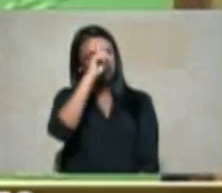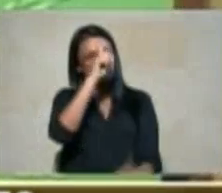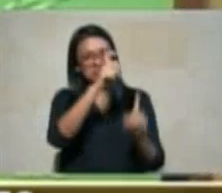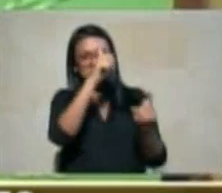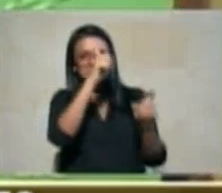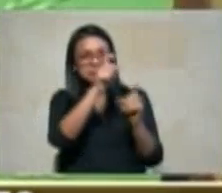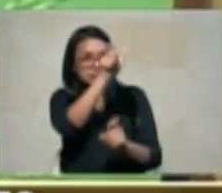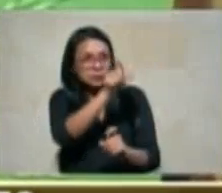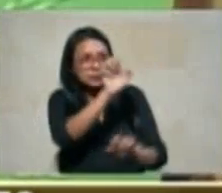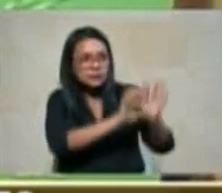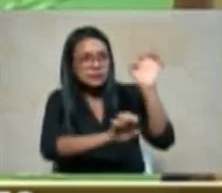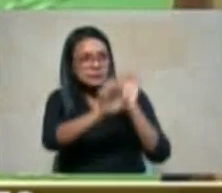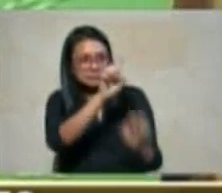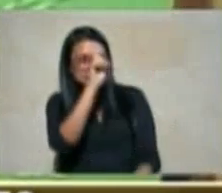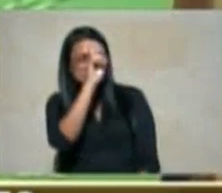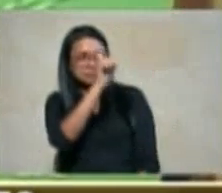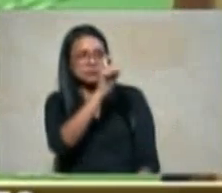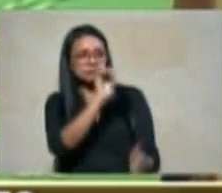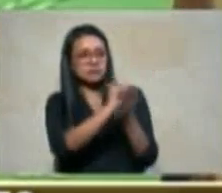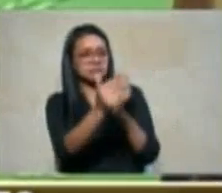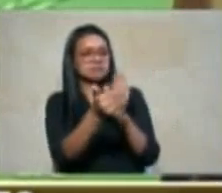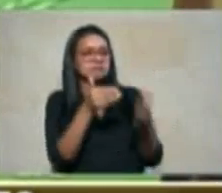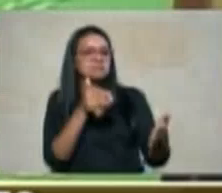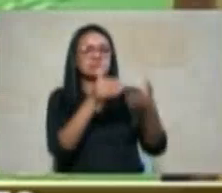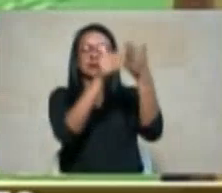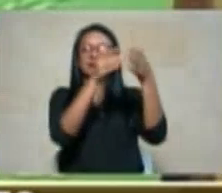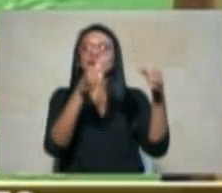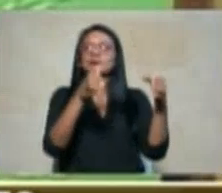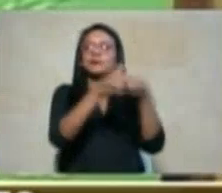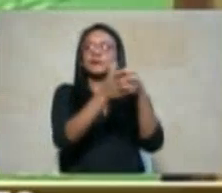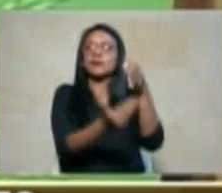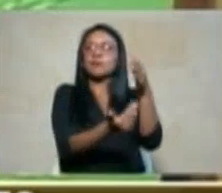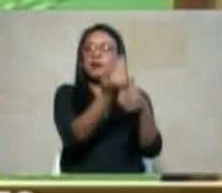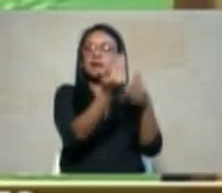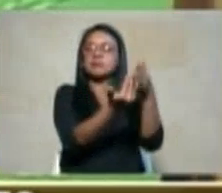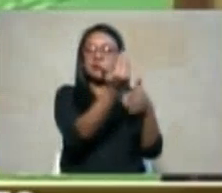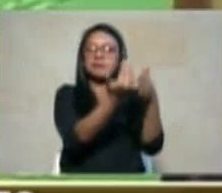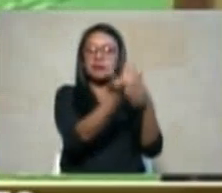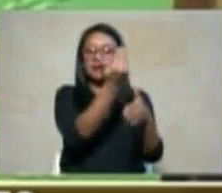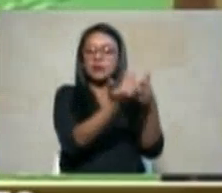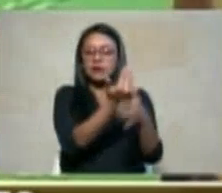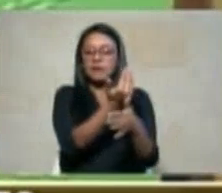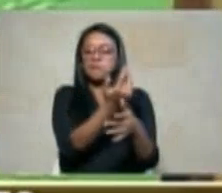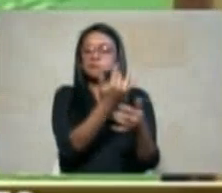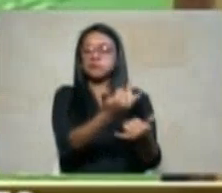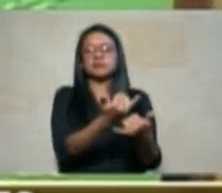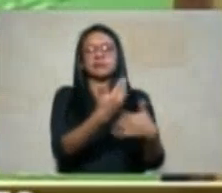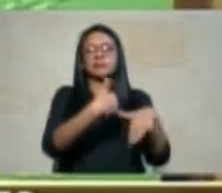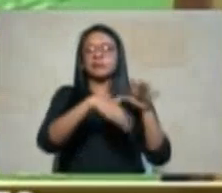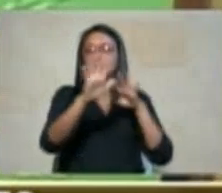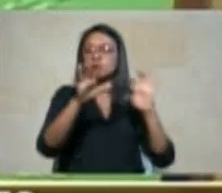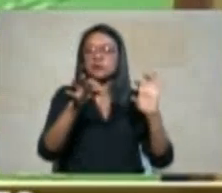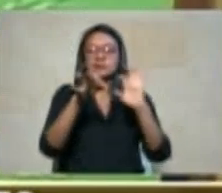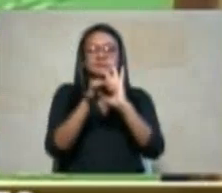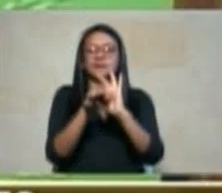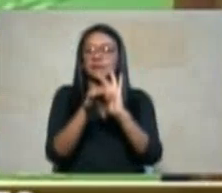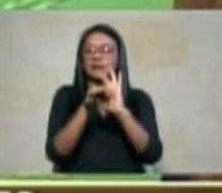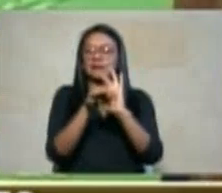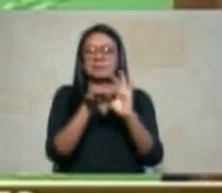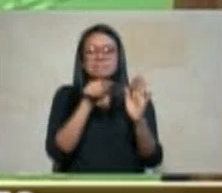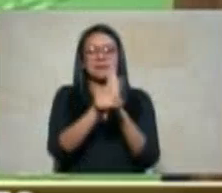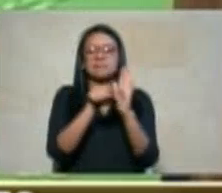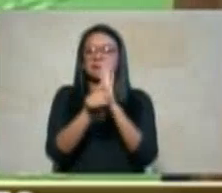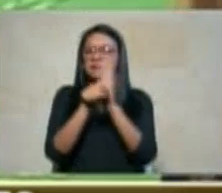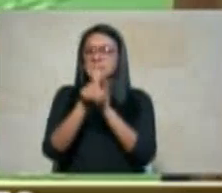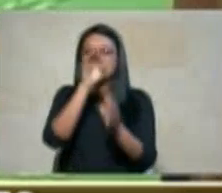a defensores de la restitución de tierras, a esos grupos que van apareciendo, sin duda que tienen mucho nexo con esa